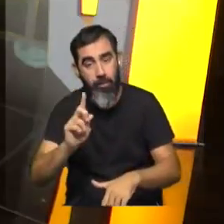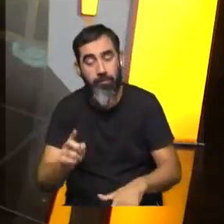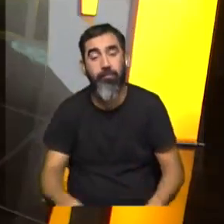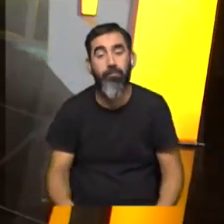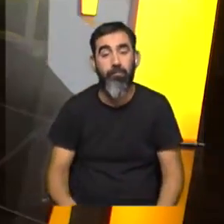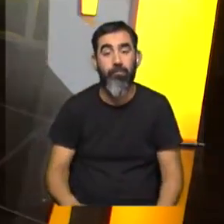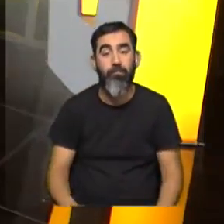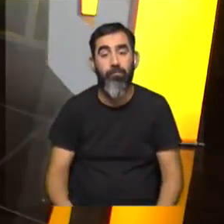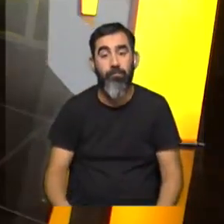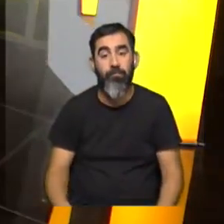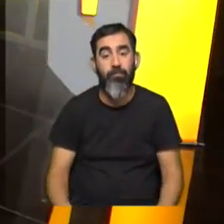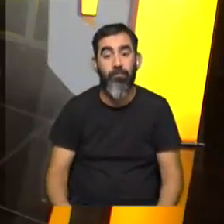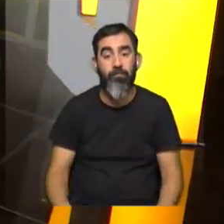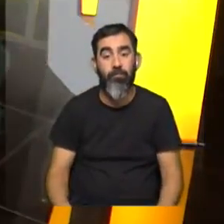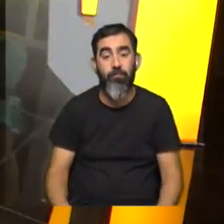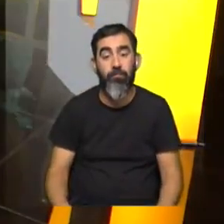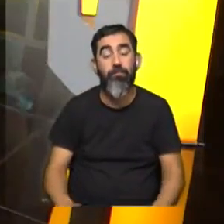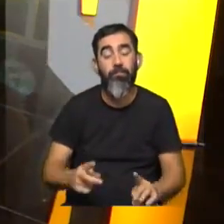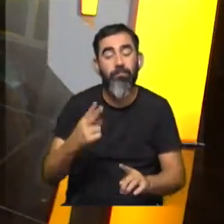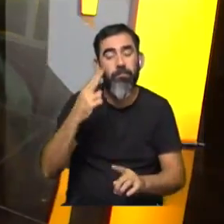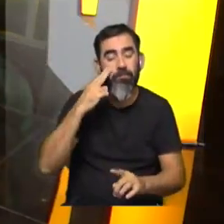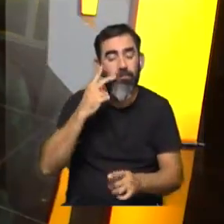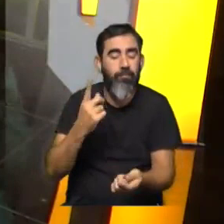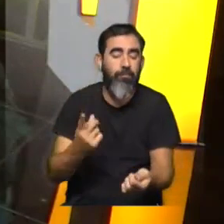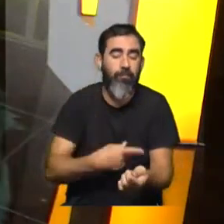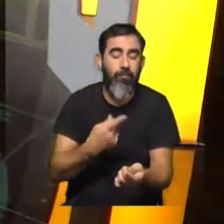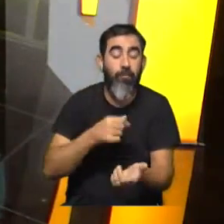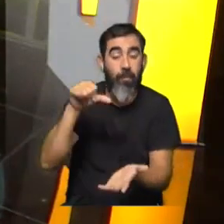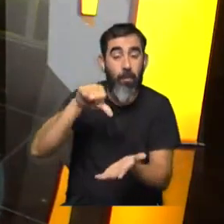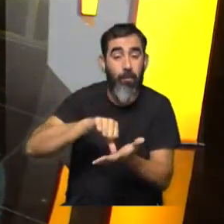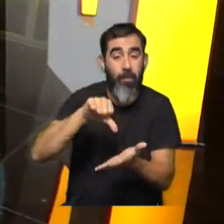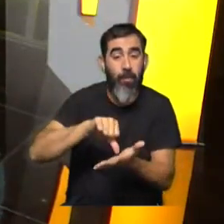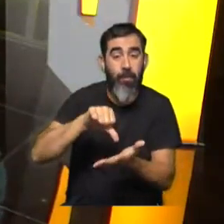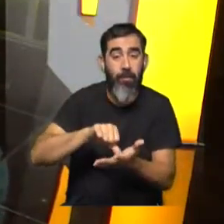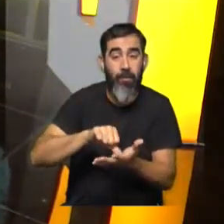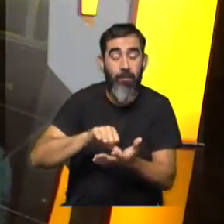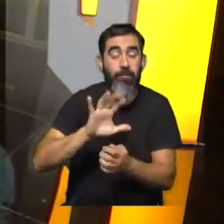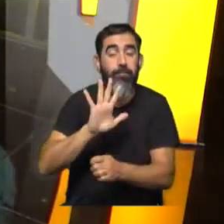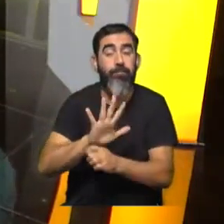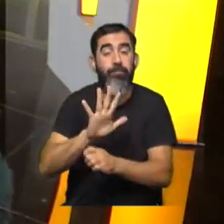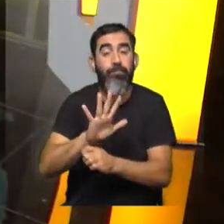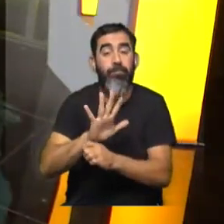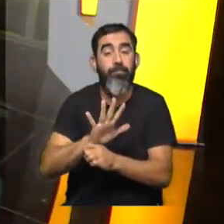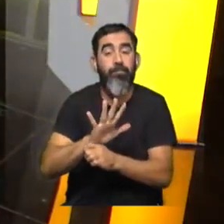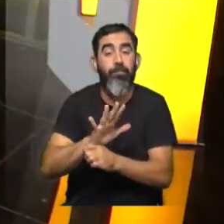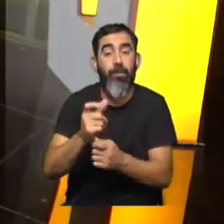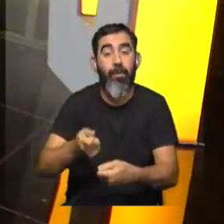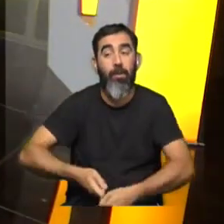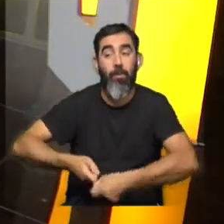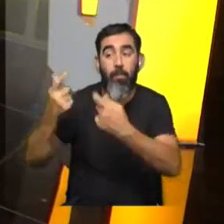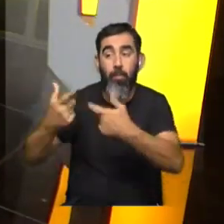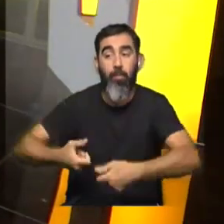no solamente se queda en uno de los problemas habituales de nuestro país, que es lo que vemos como la exportación o la